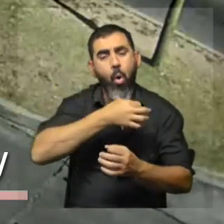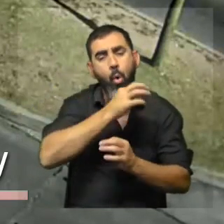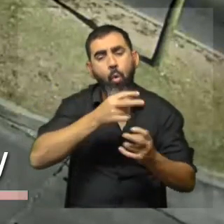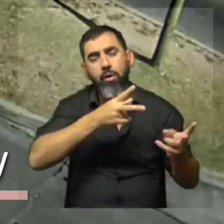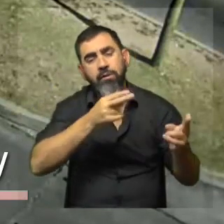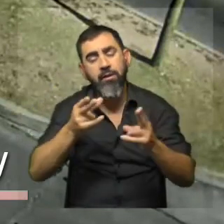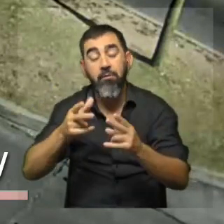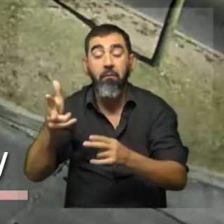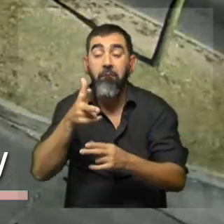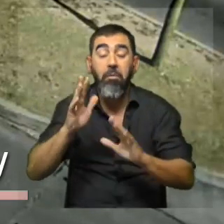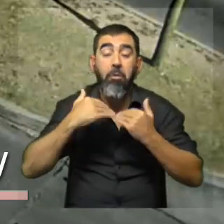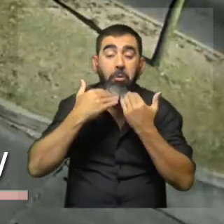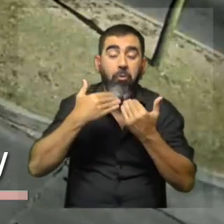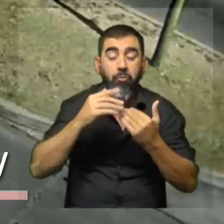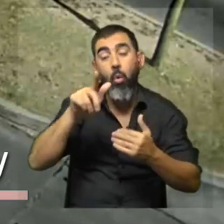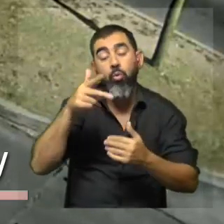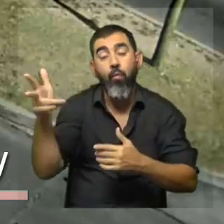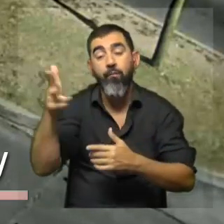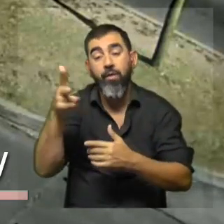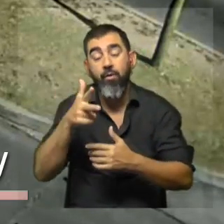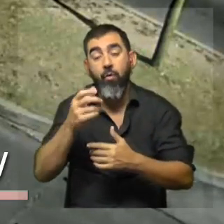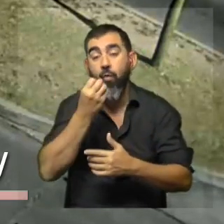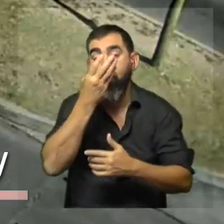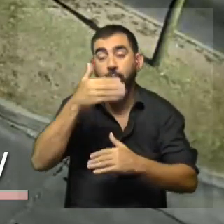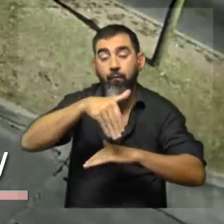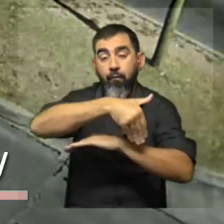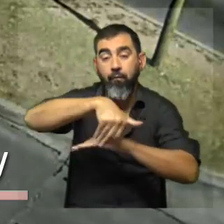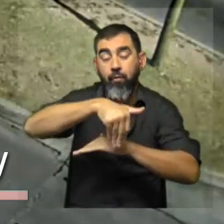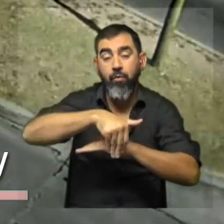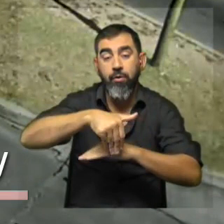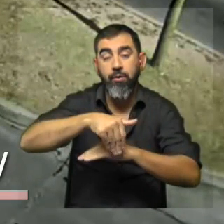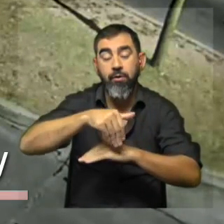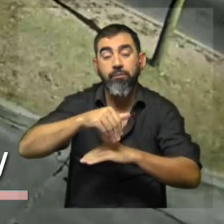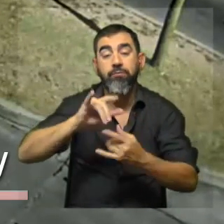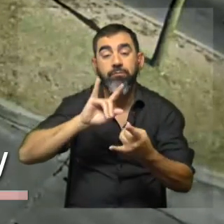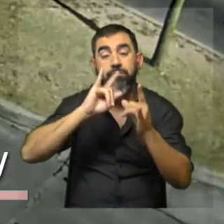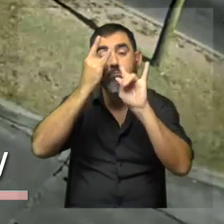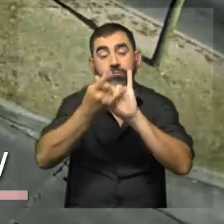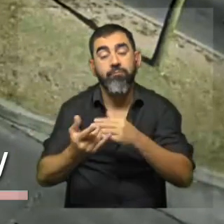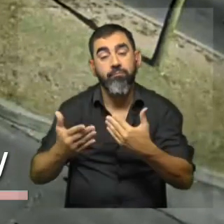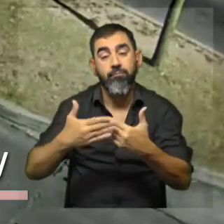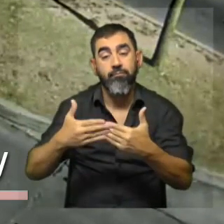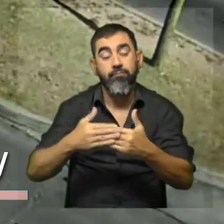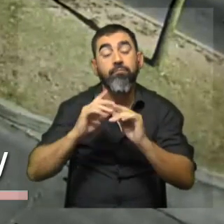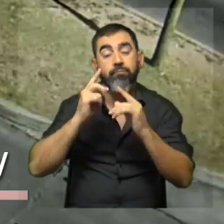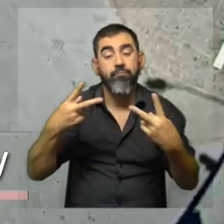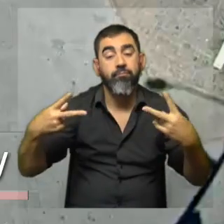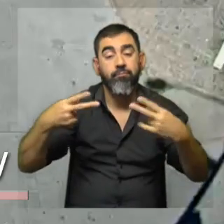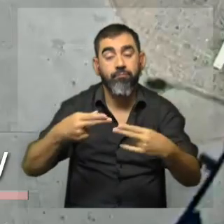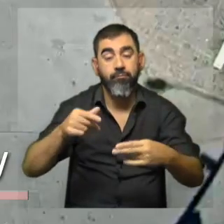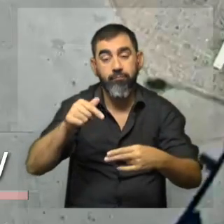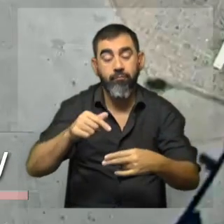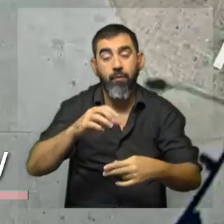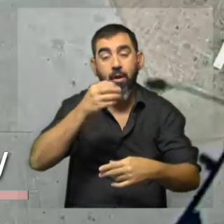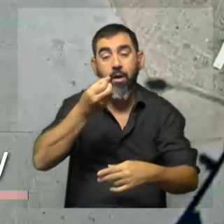Dice filmación. Y después otra filmación en General Flores, entre Avenida de las Leyes e Isidoro de María, que también va a cortar a